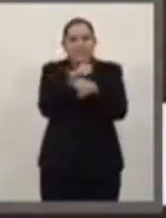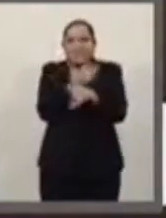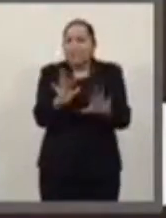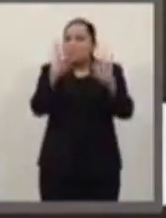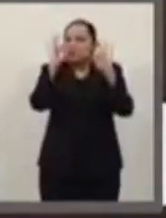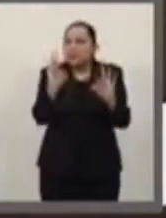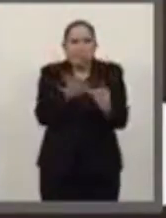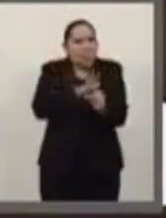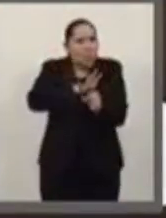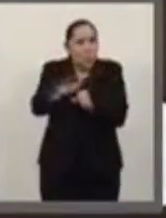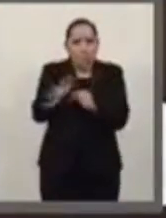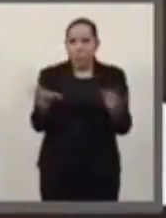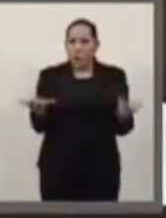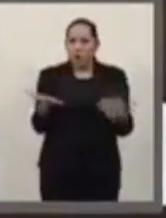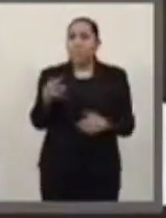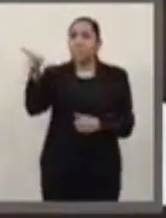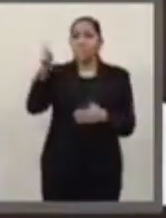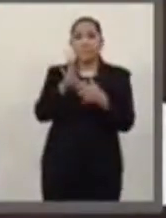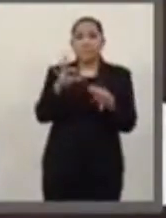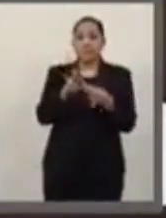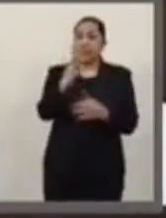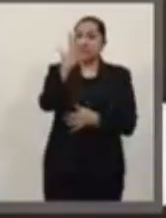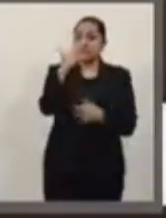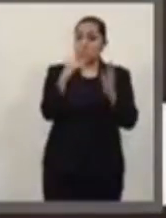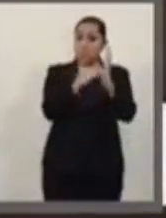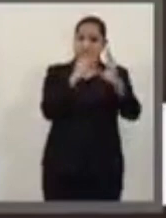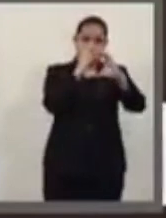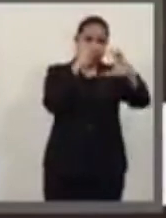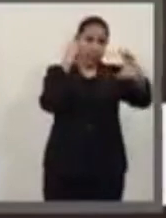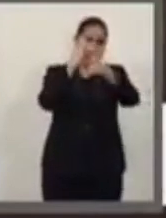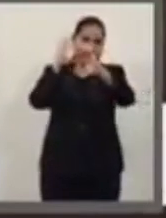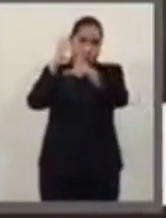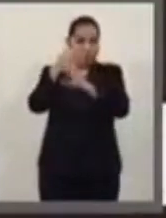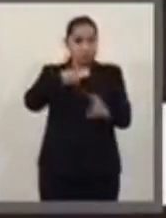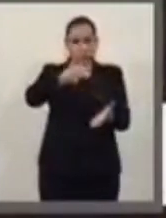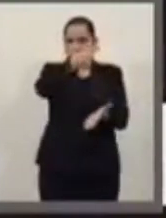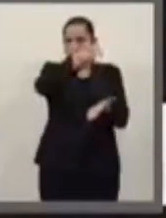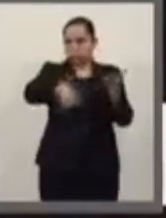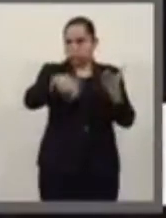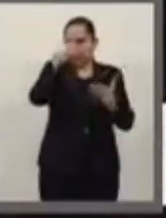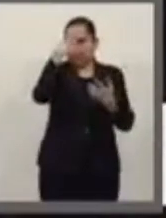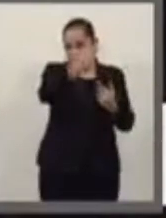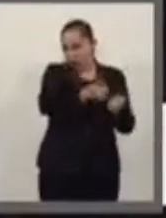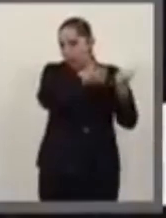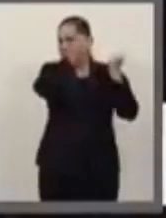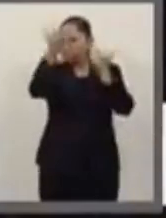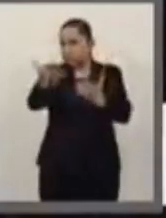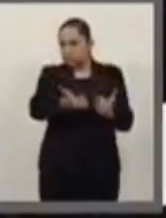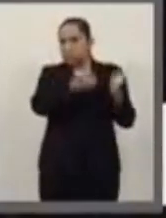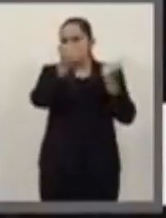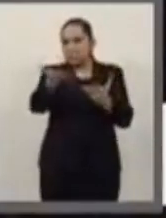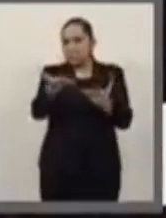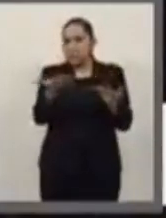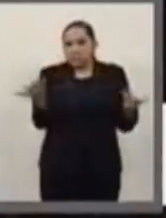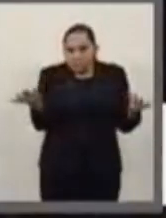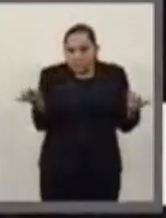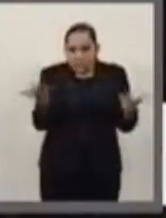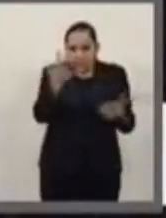comprar 5 mil pipas? ¿Cuánto tiempo el gobierno está previendo que va a durar esta